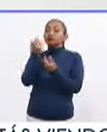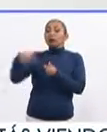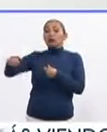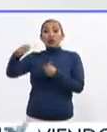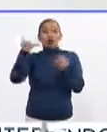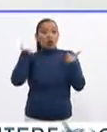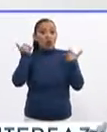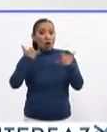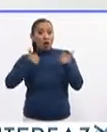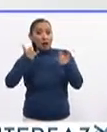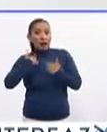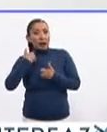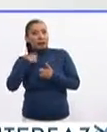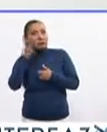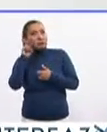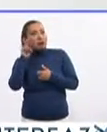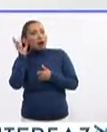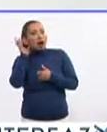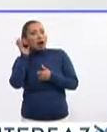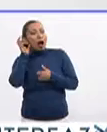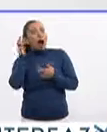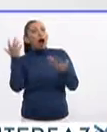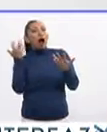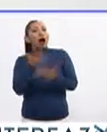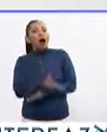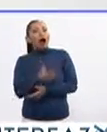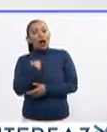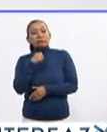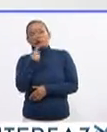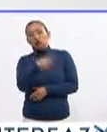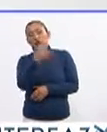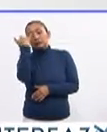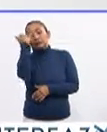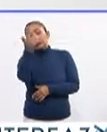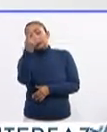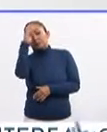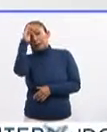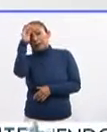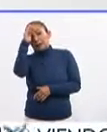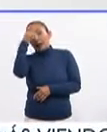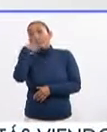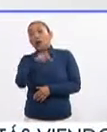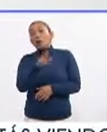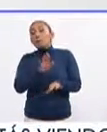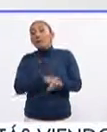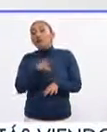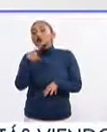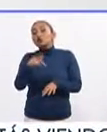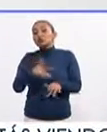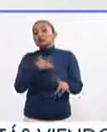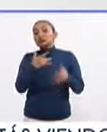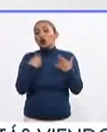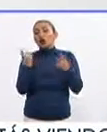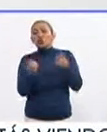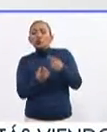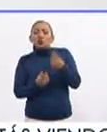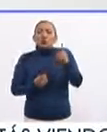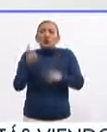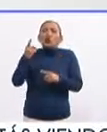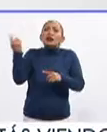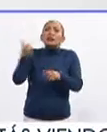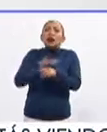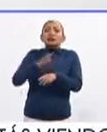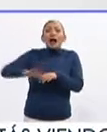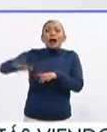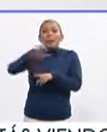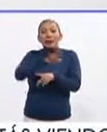jóvenes principalmente sigan viendo que sus ideas, que sus pensamientos, pero que sobre todo sus inquietudes sobre el ambiente,